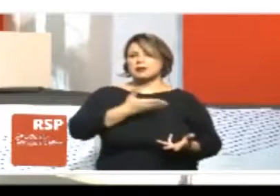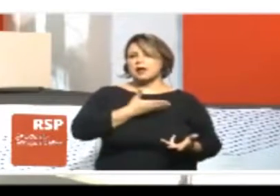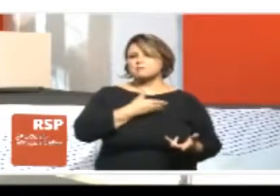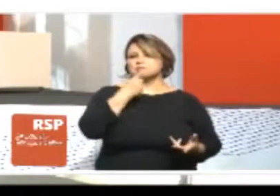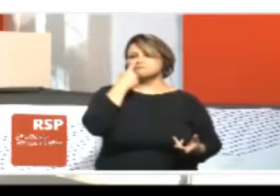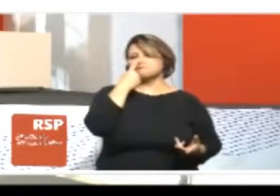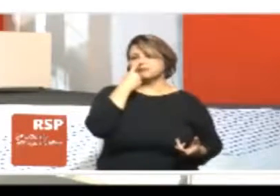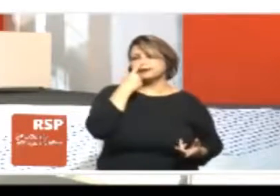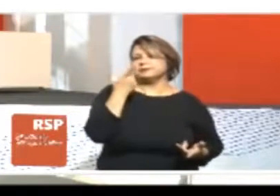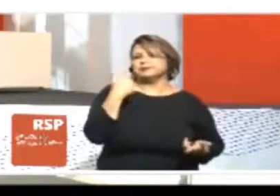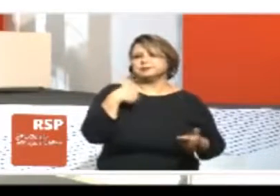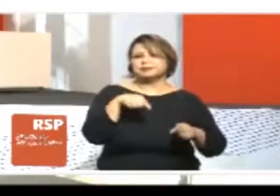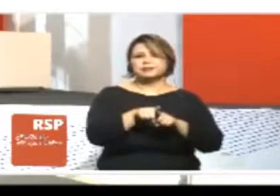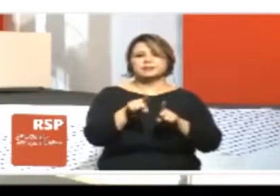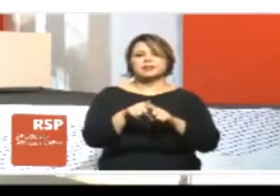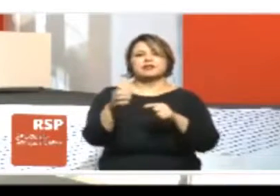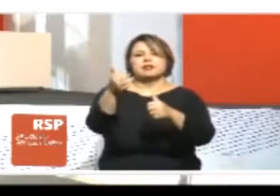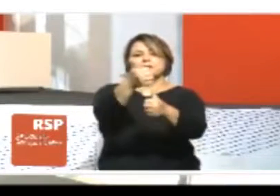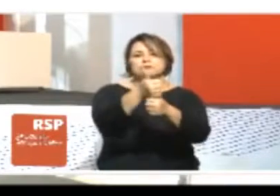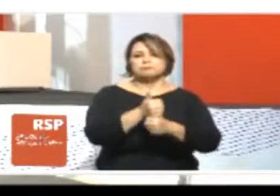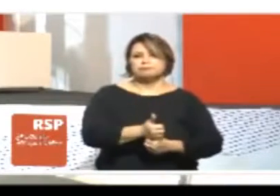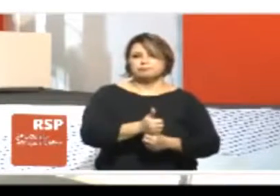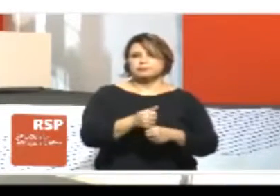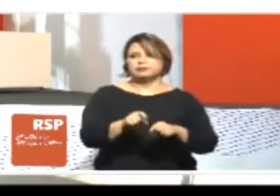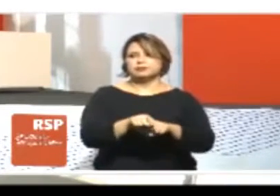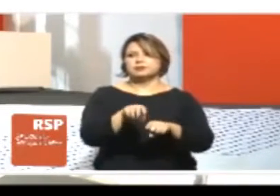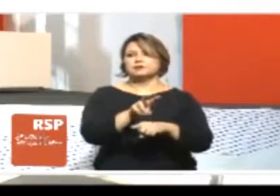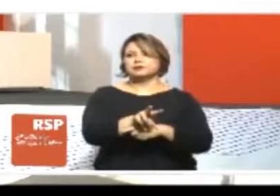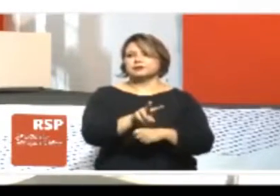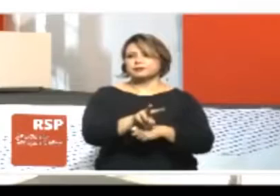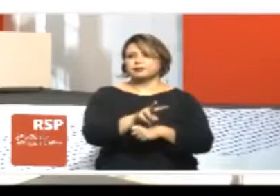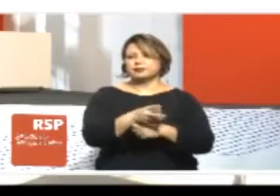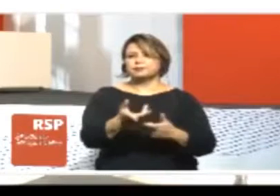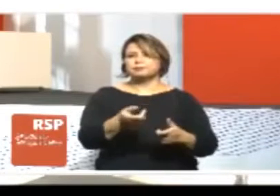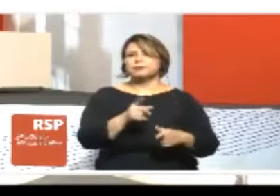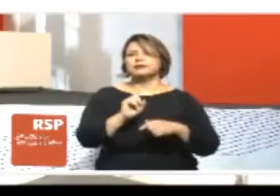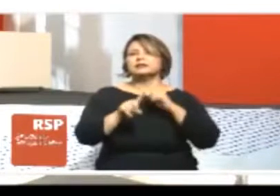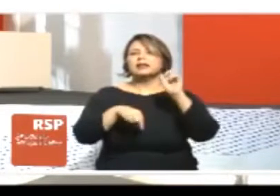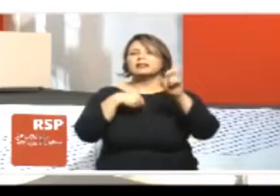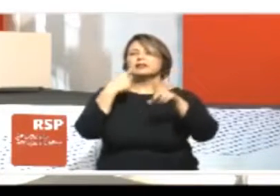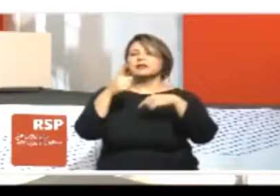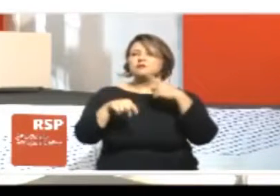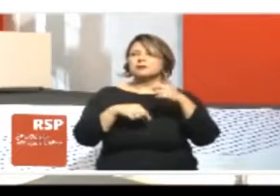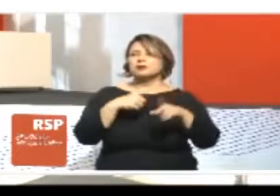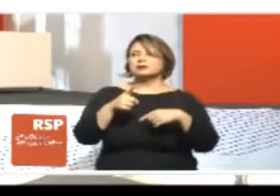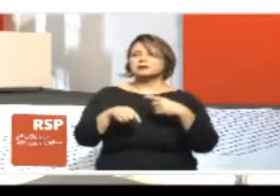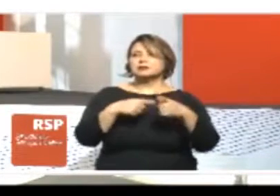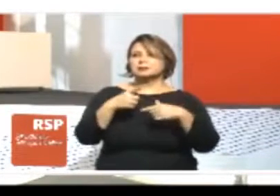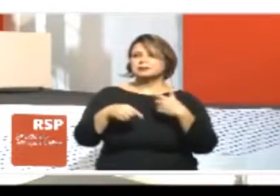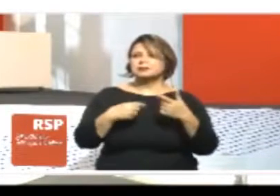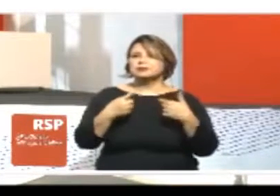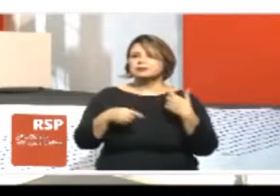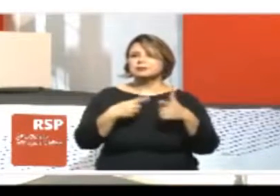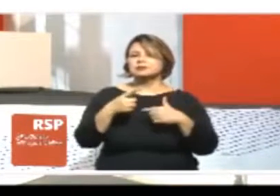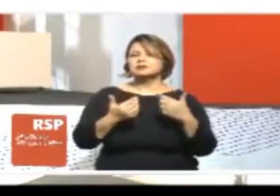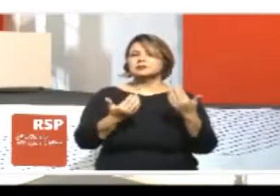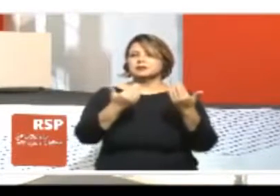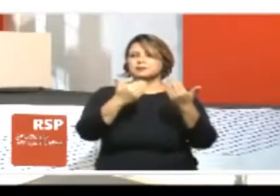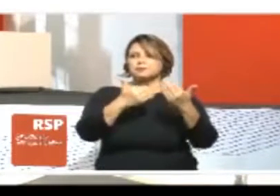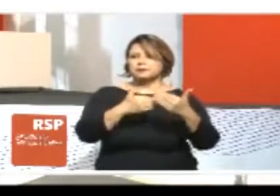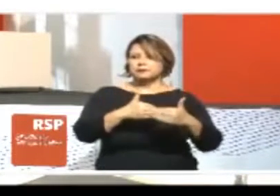cargo por determinado momento. Pero después, cuando se lleve a cabo el examen, se supone que todo el mundo